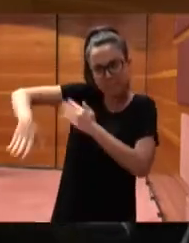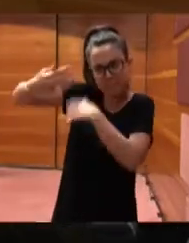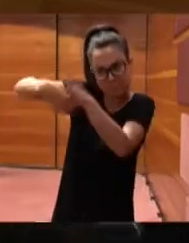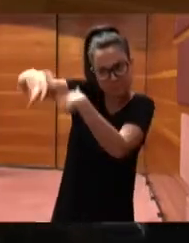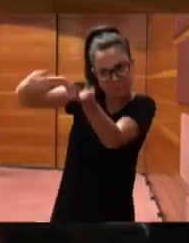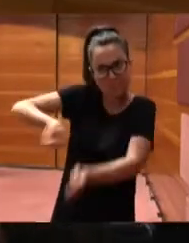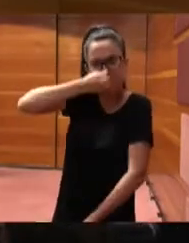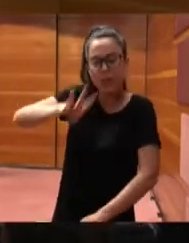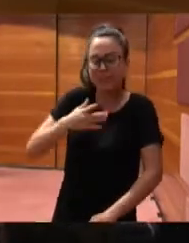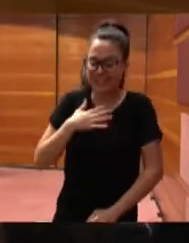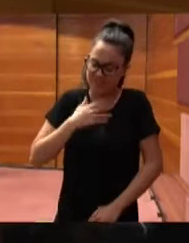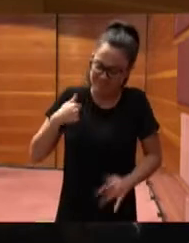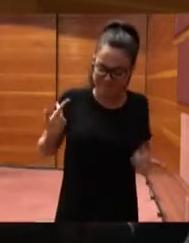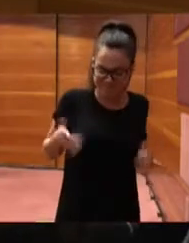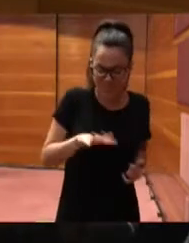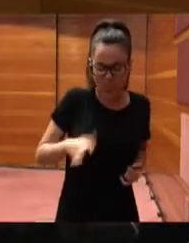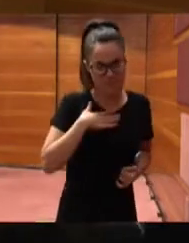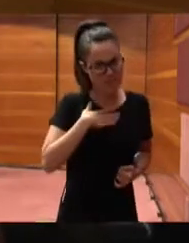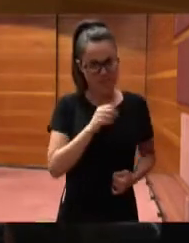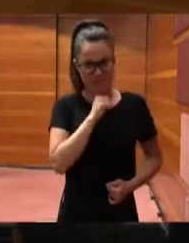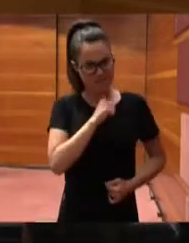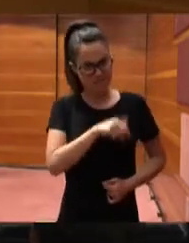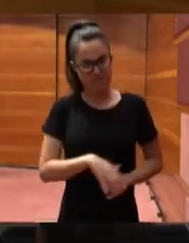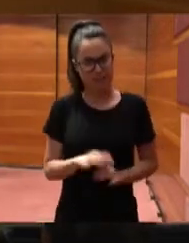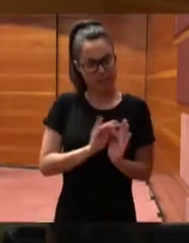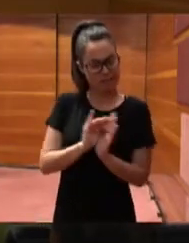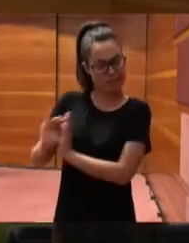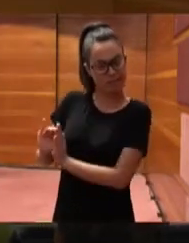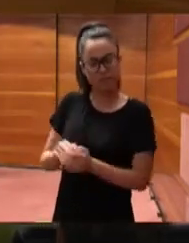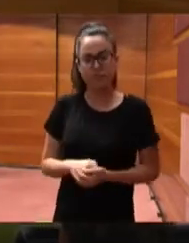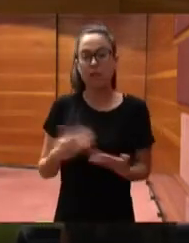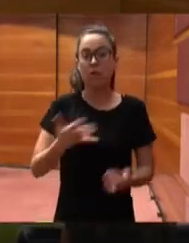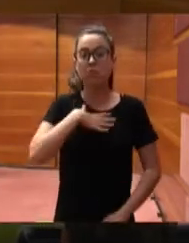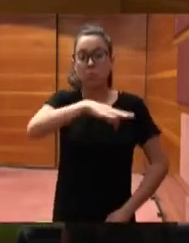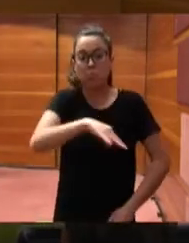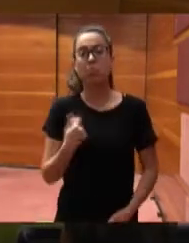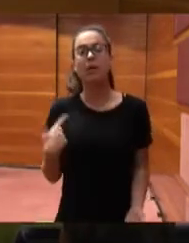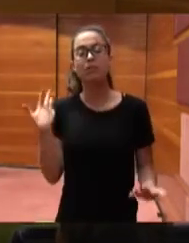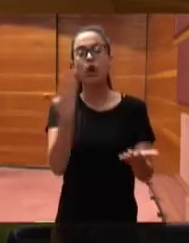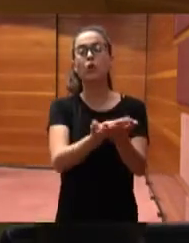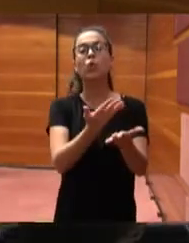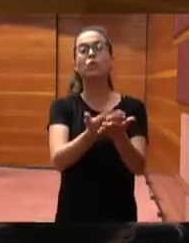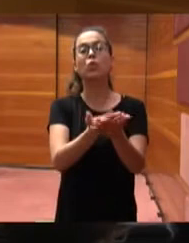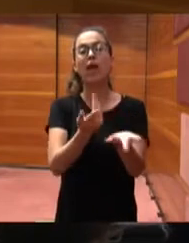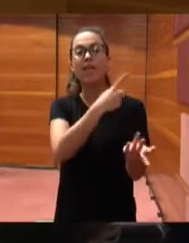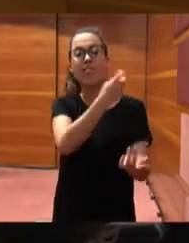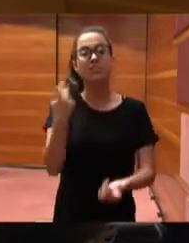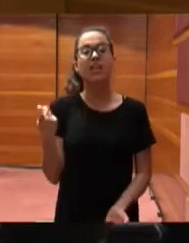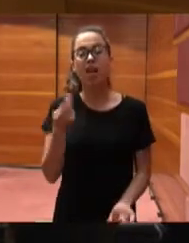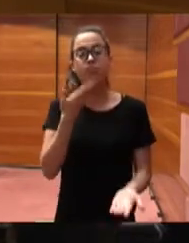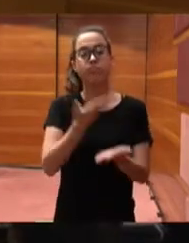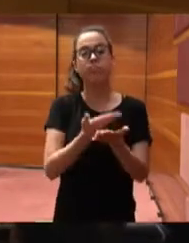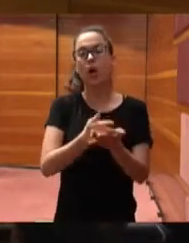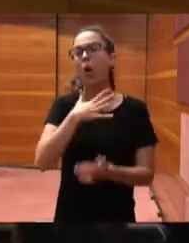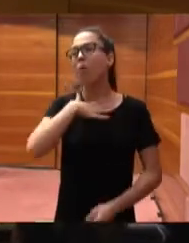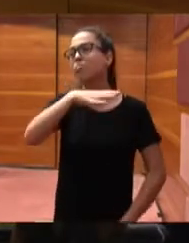Y entonces tú puedes tener un proceso participativo con una buena consulta para entender las necesidades, pues incluso